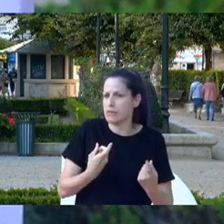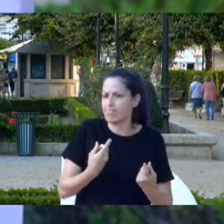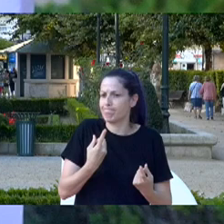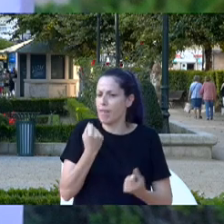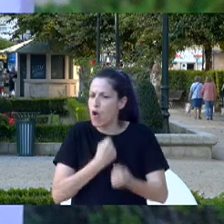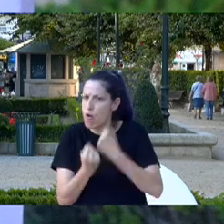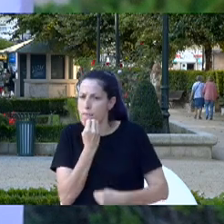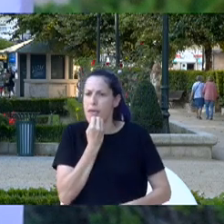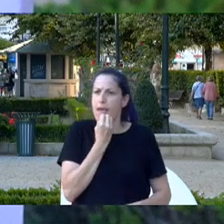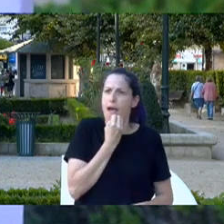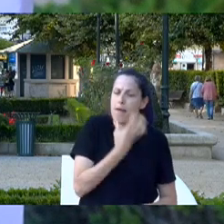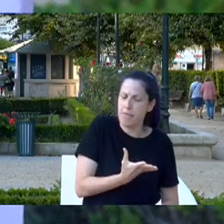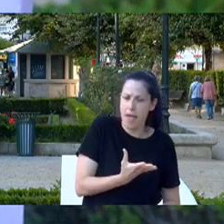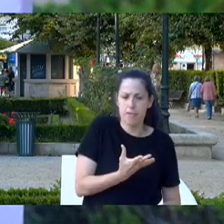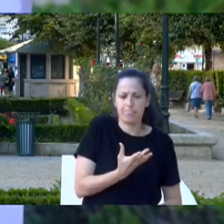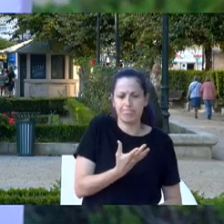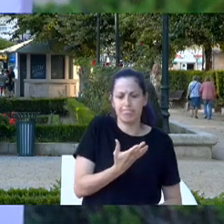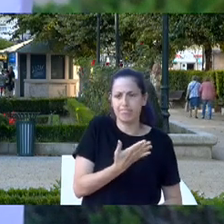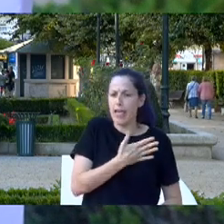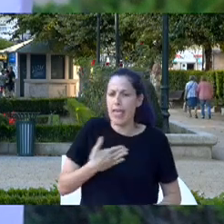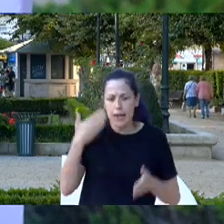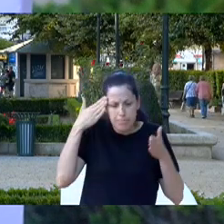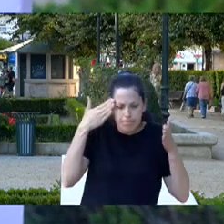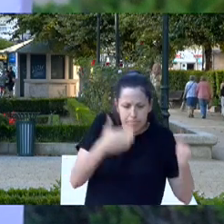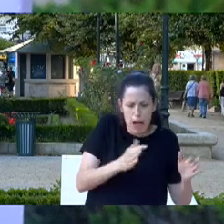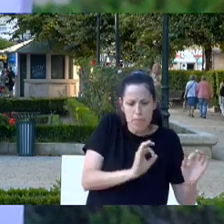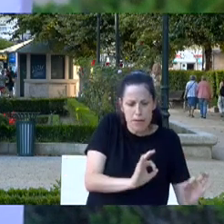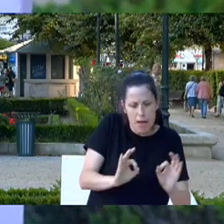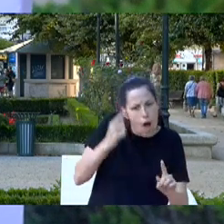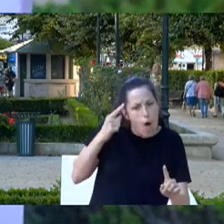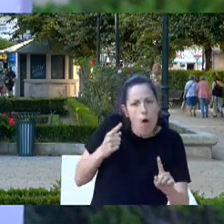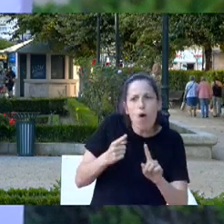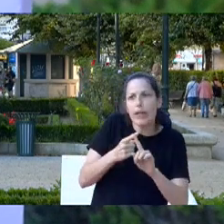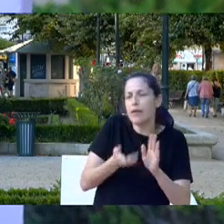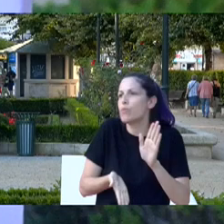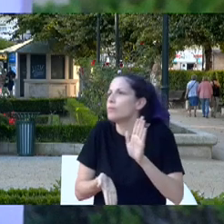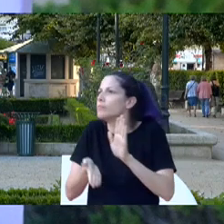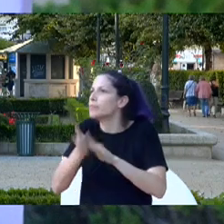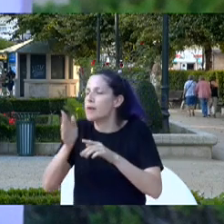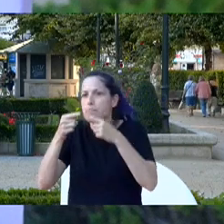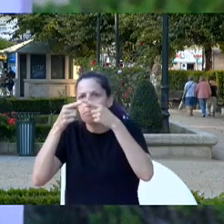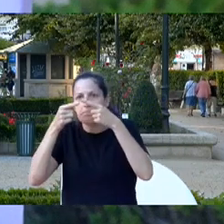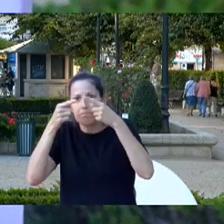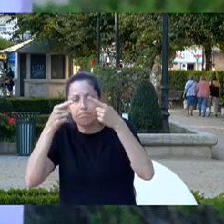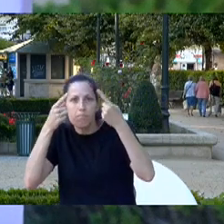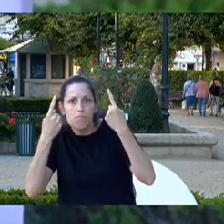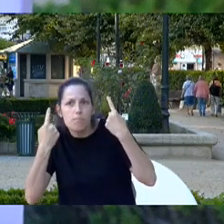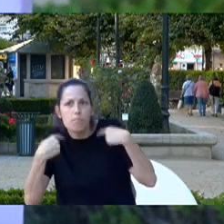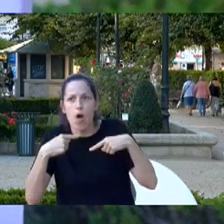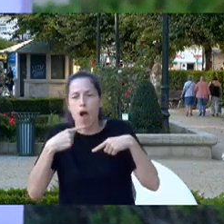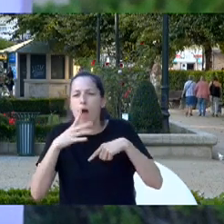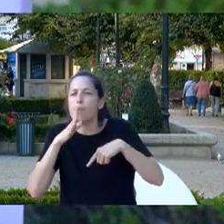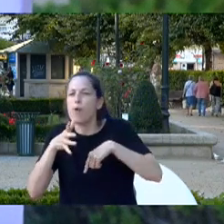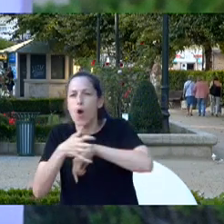con certo, e que as preparaban fundamentalmente para ser misioneiras, porque iban a ir a escolas de